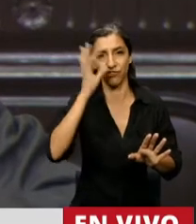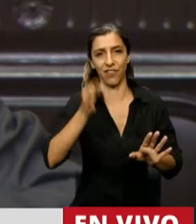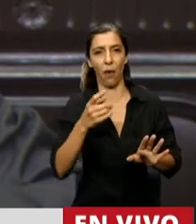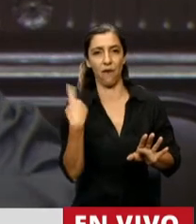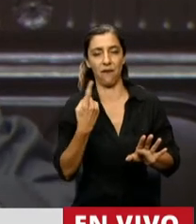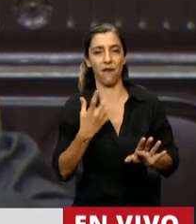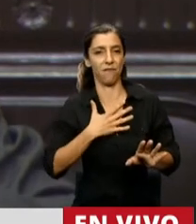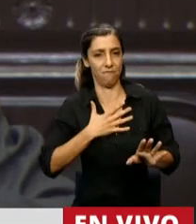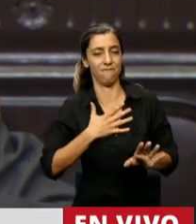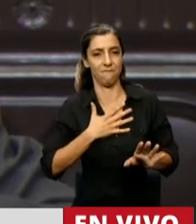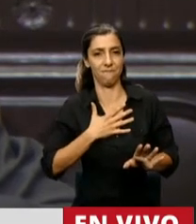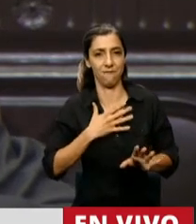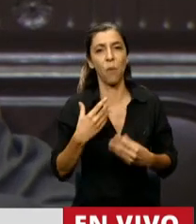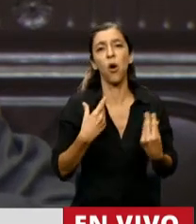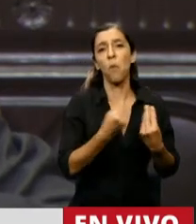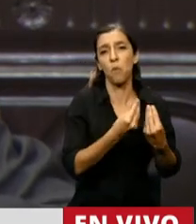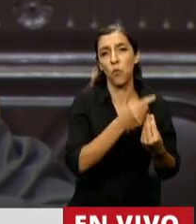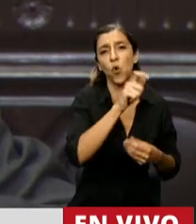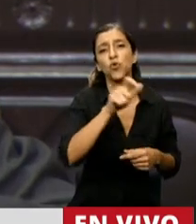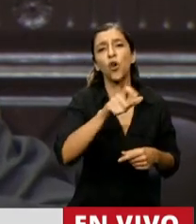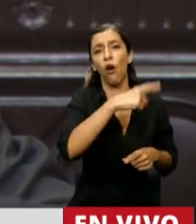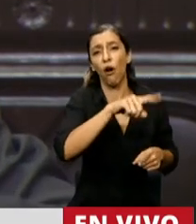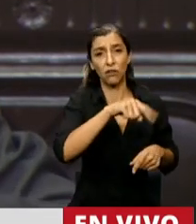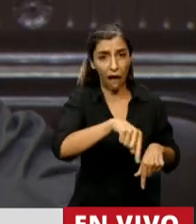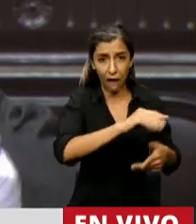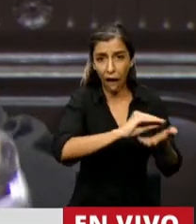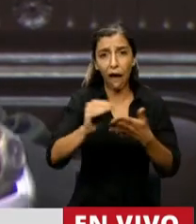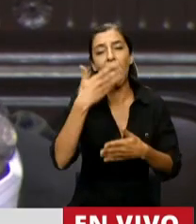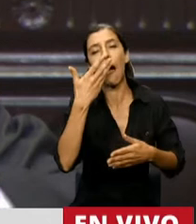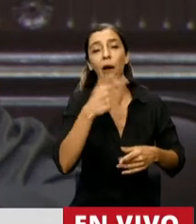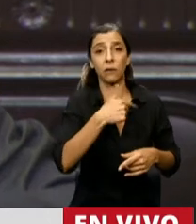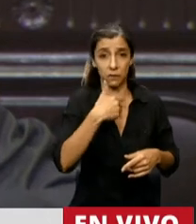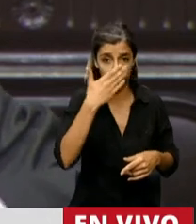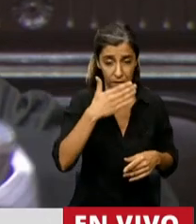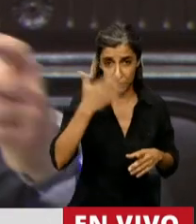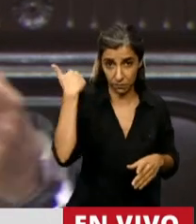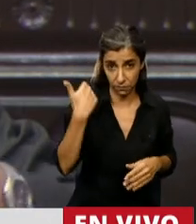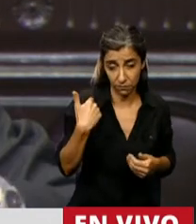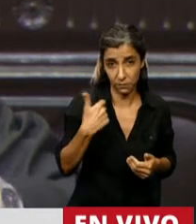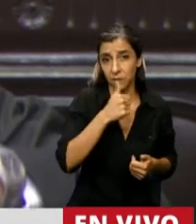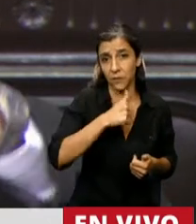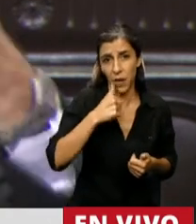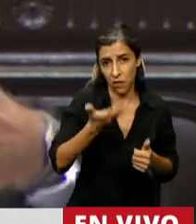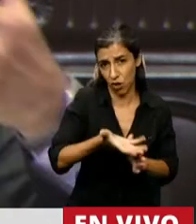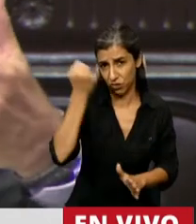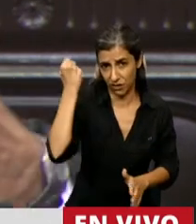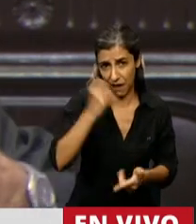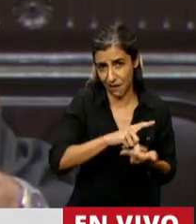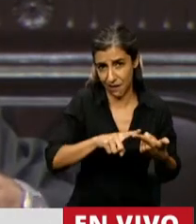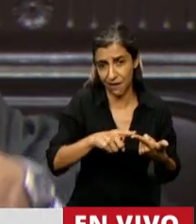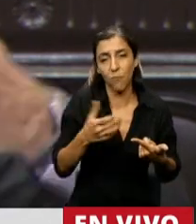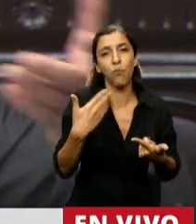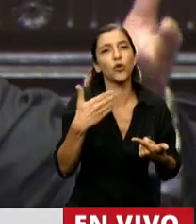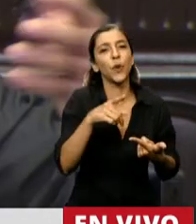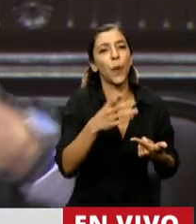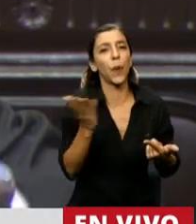les sacaron los remedios muchachos les sacaron la posibilidad de una vez en la vida